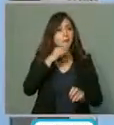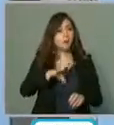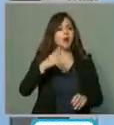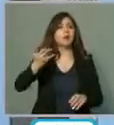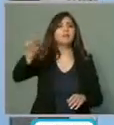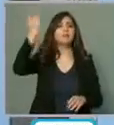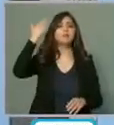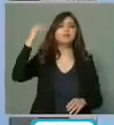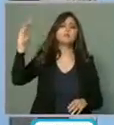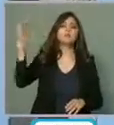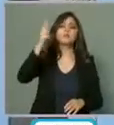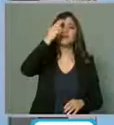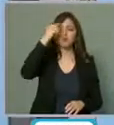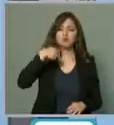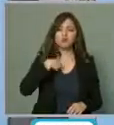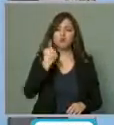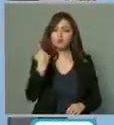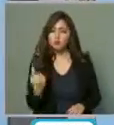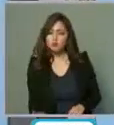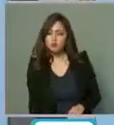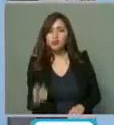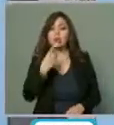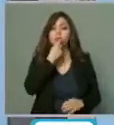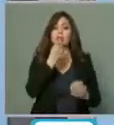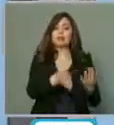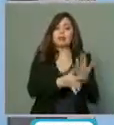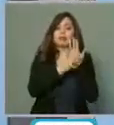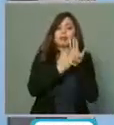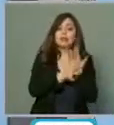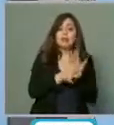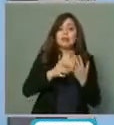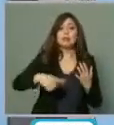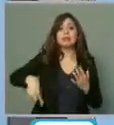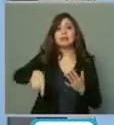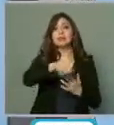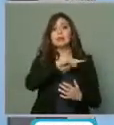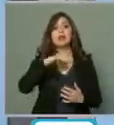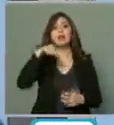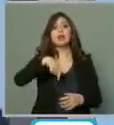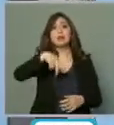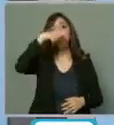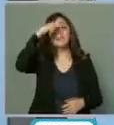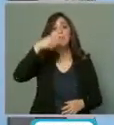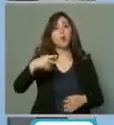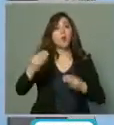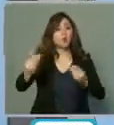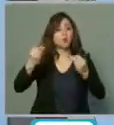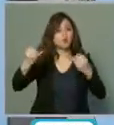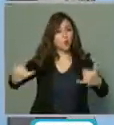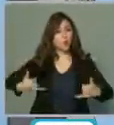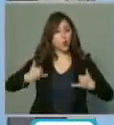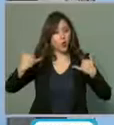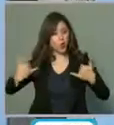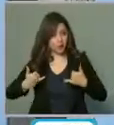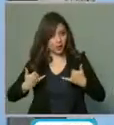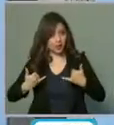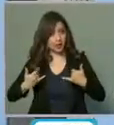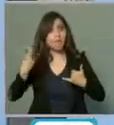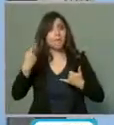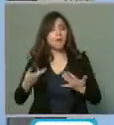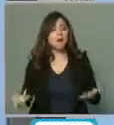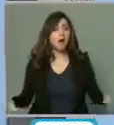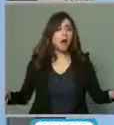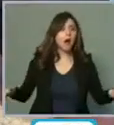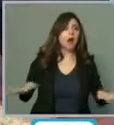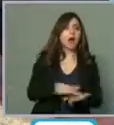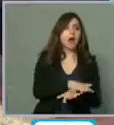niño, decían que la población en México era mayoritariamente jóvenes. Y hoy la población en México es mayoritariamente